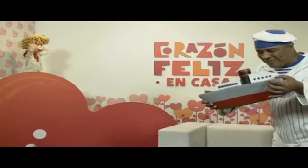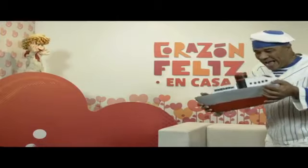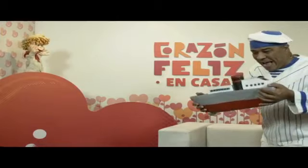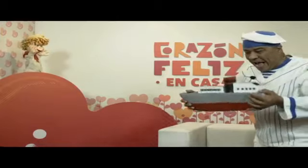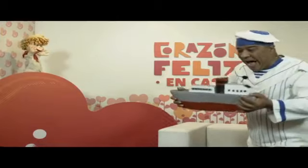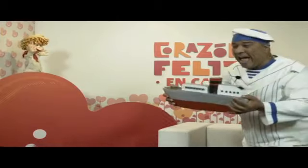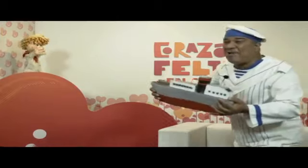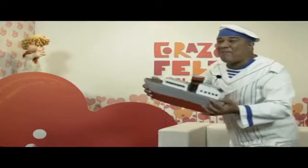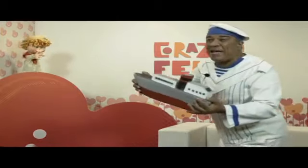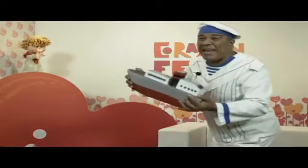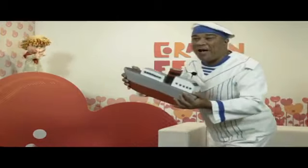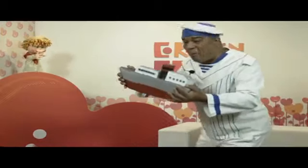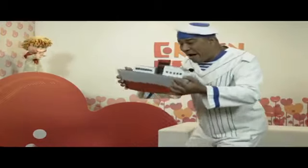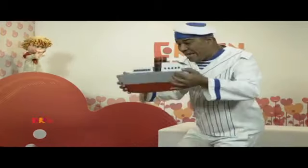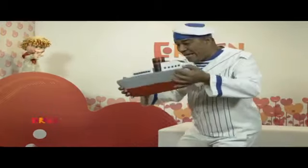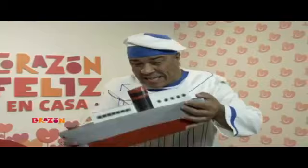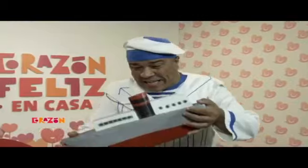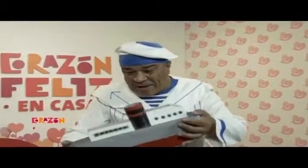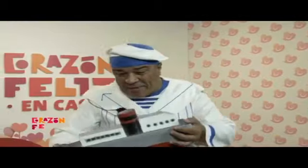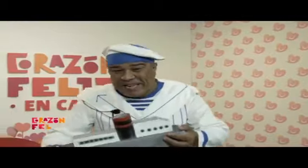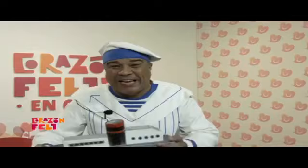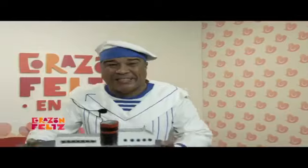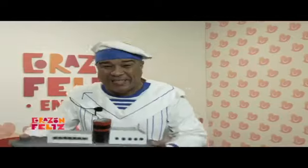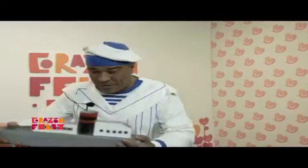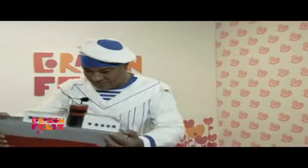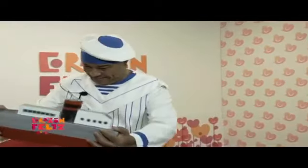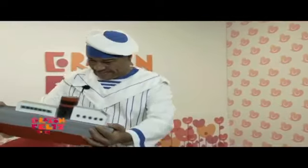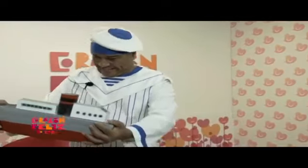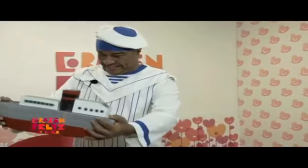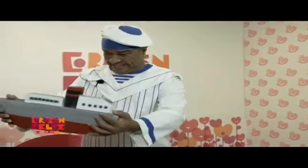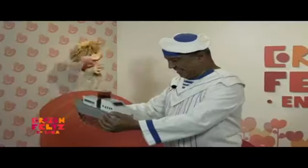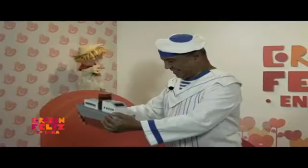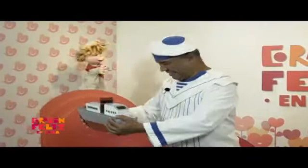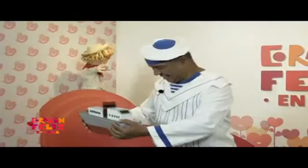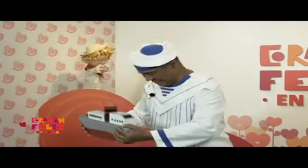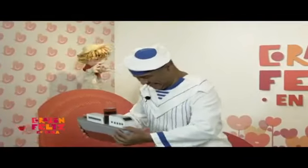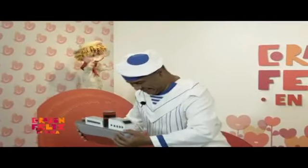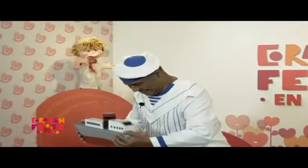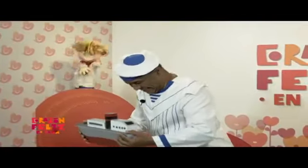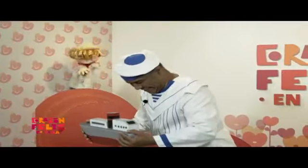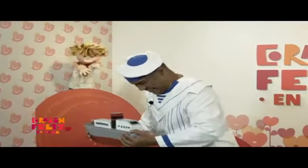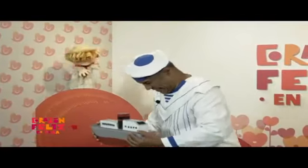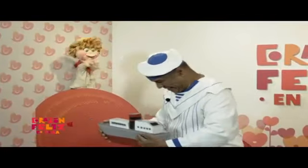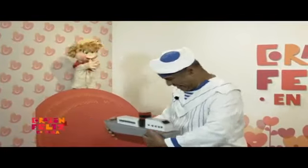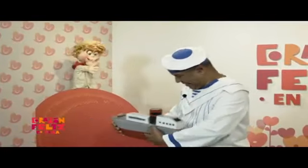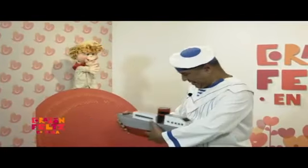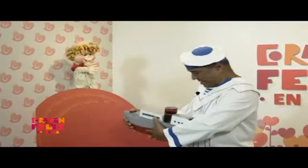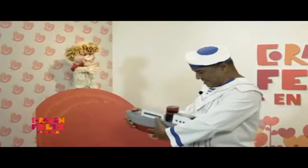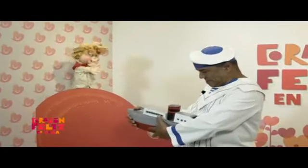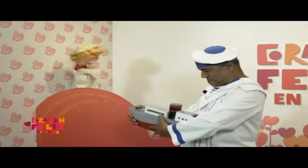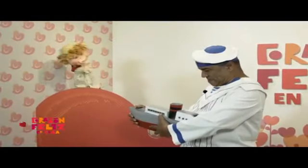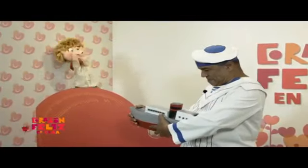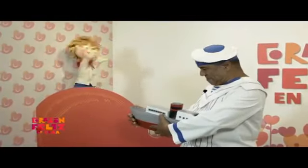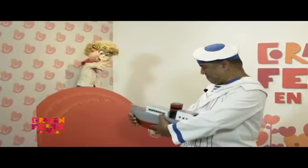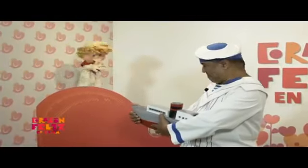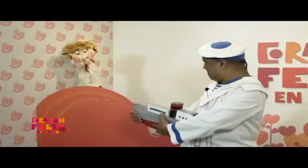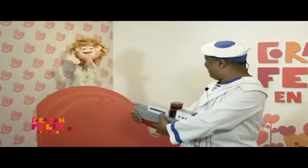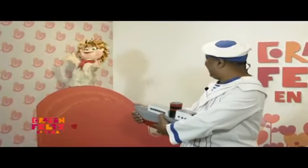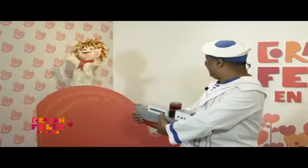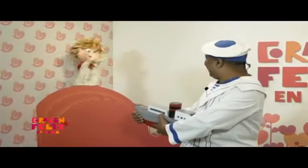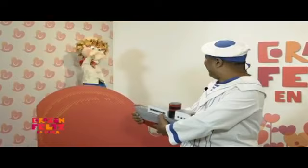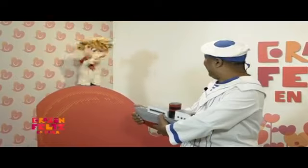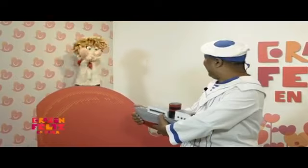velero, alma en el agua que mira al cielo. Va en ese barco lo que yo anhelo, el